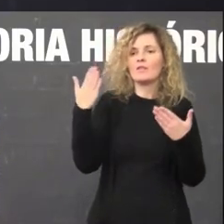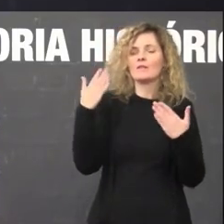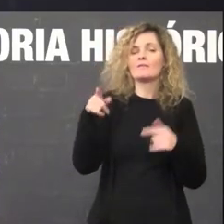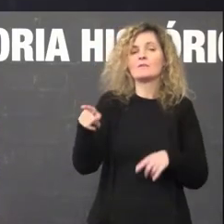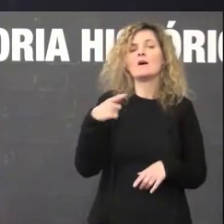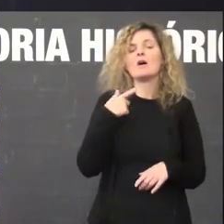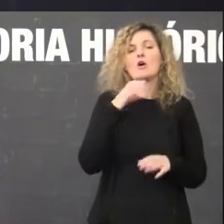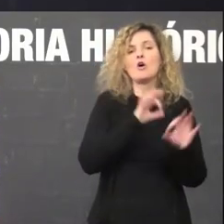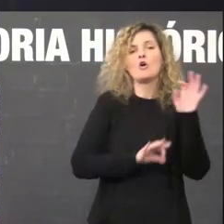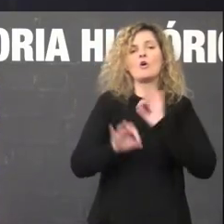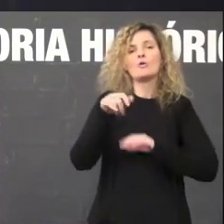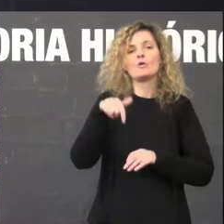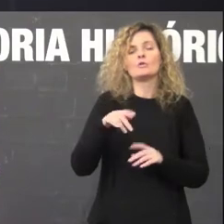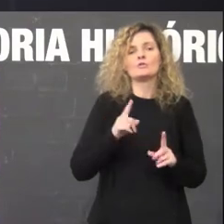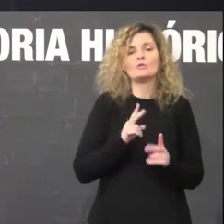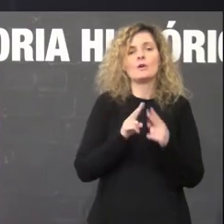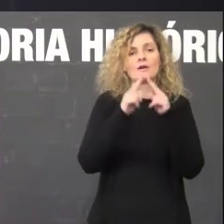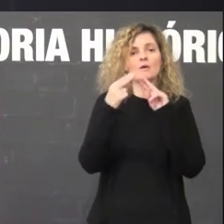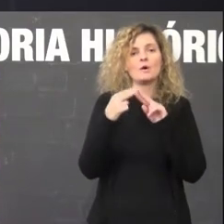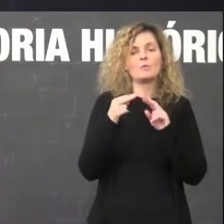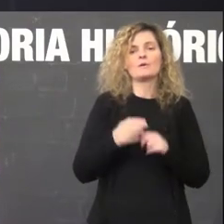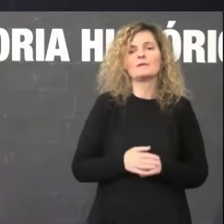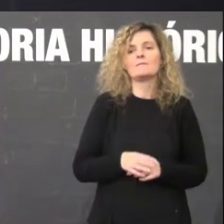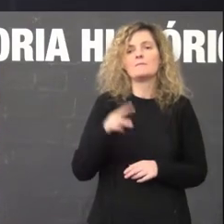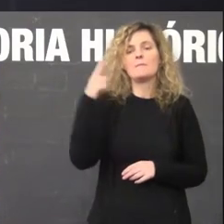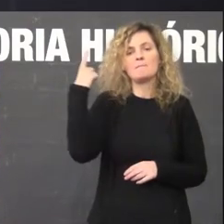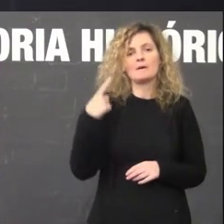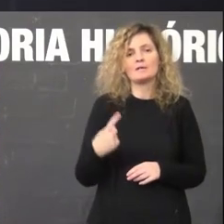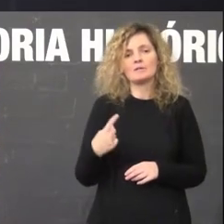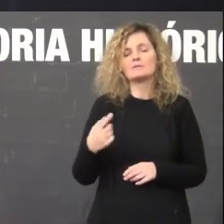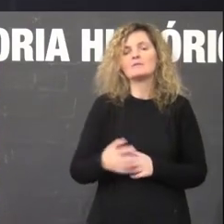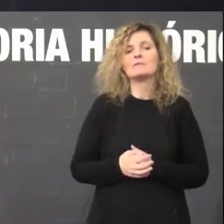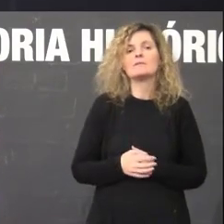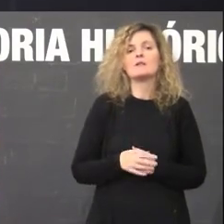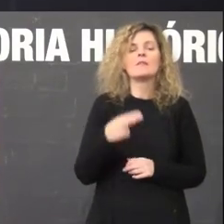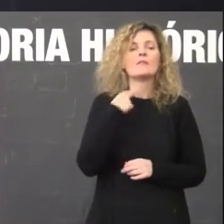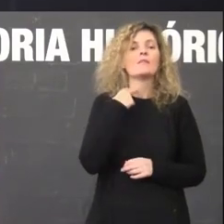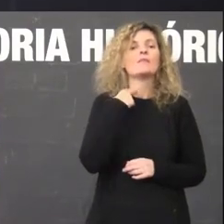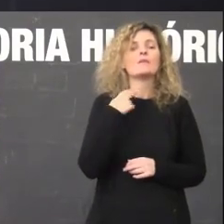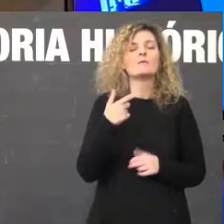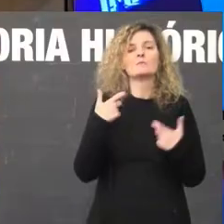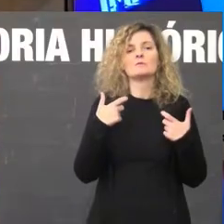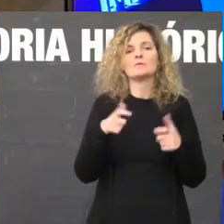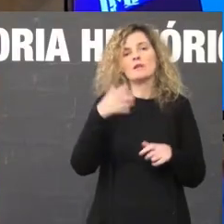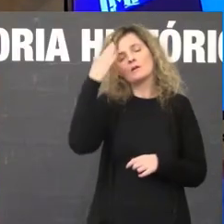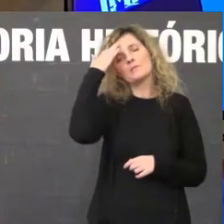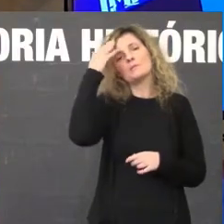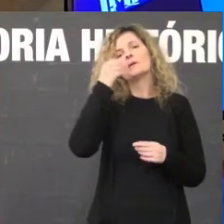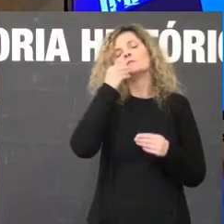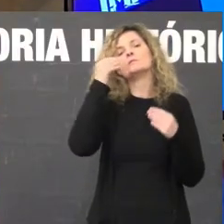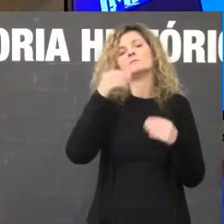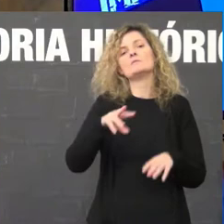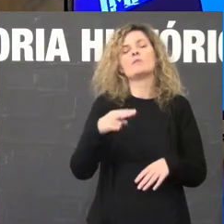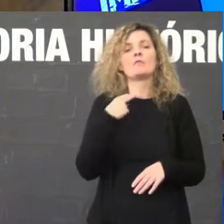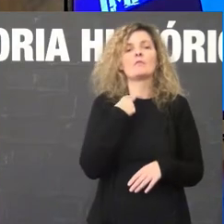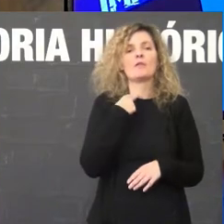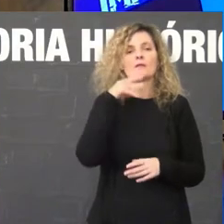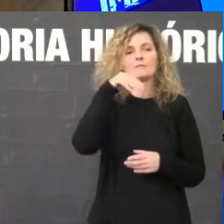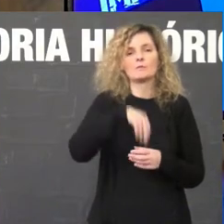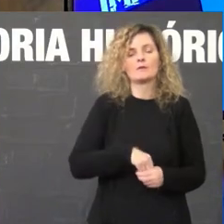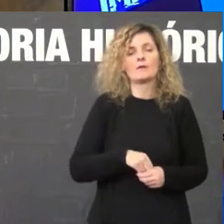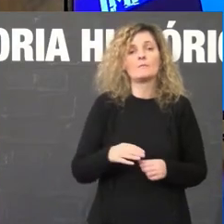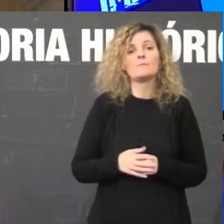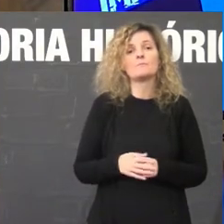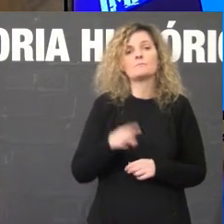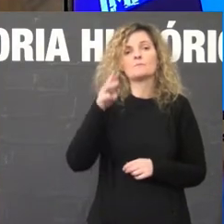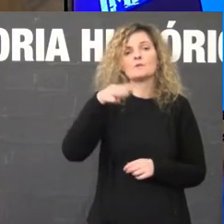organización deste encontro. A María Ortega, diputada da Memoria Histórica da Deputación,